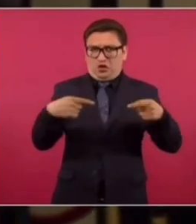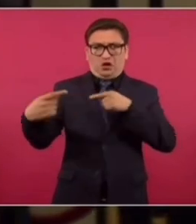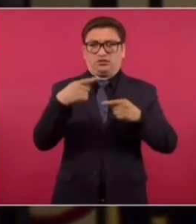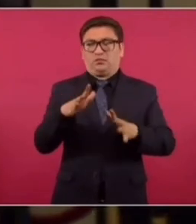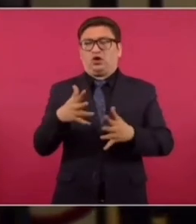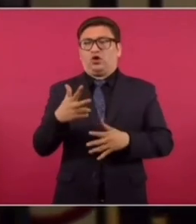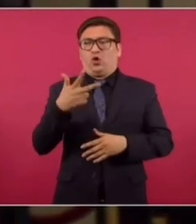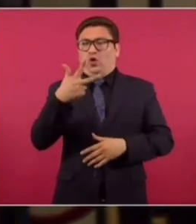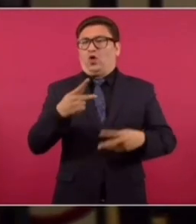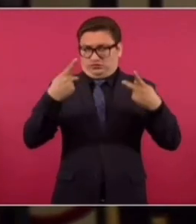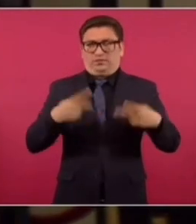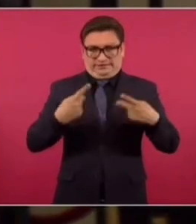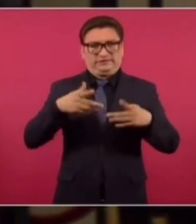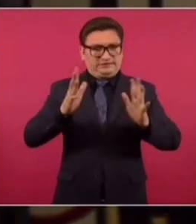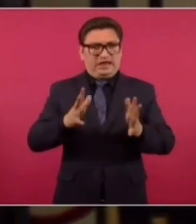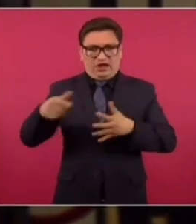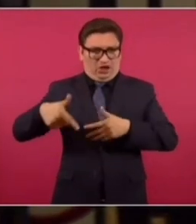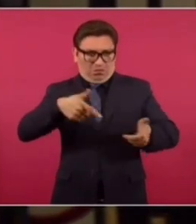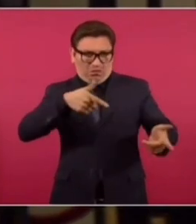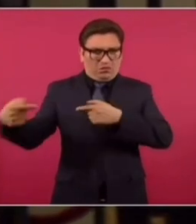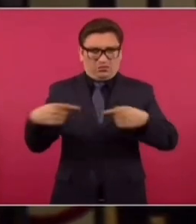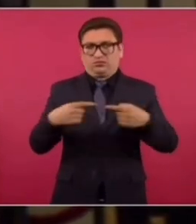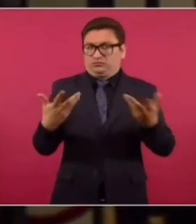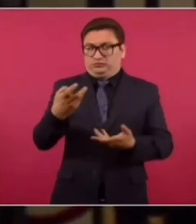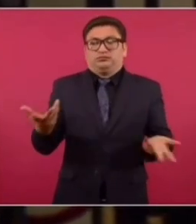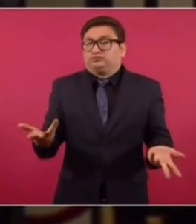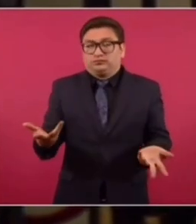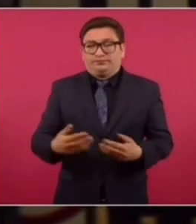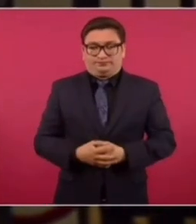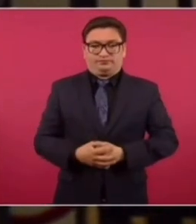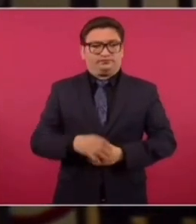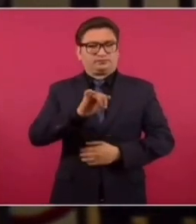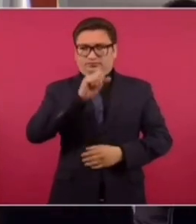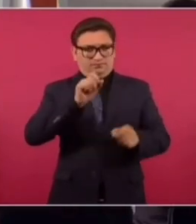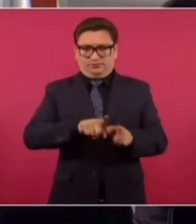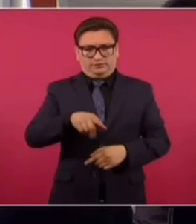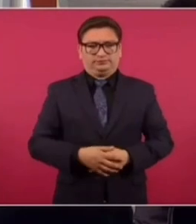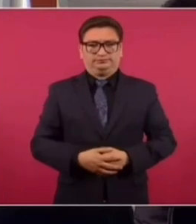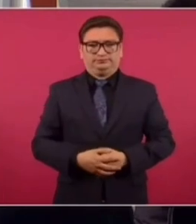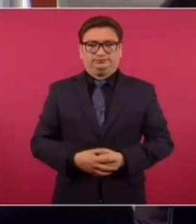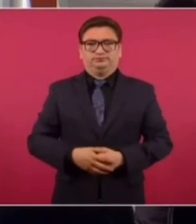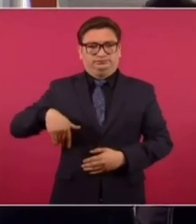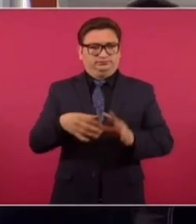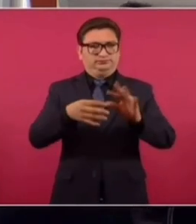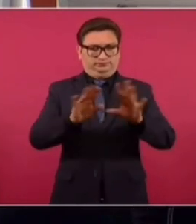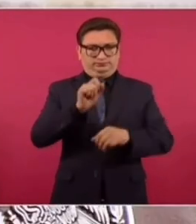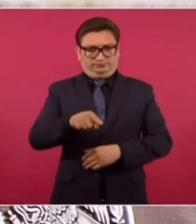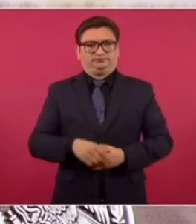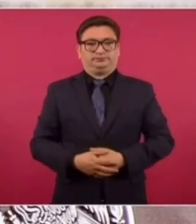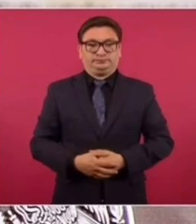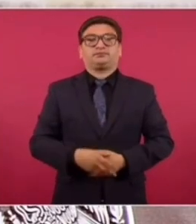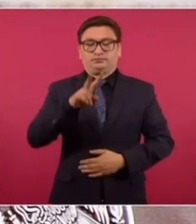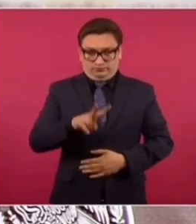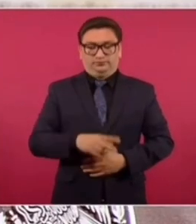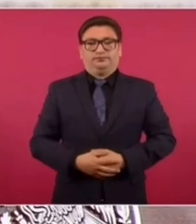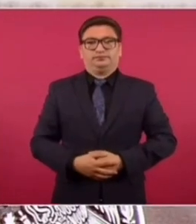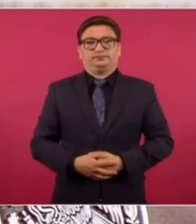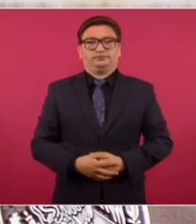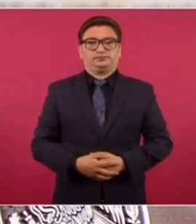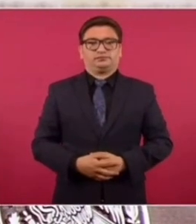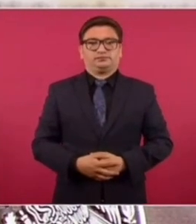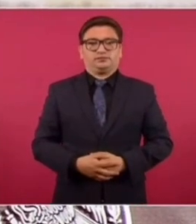después hay personas que es lo mismo es lo mismo es que tenemos